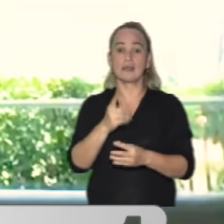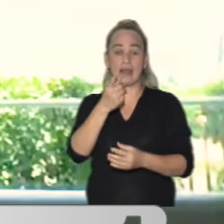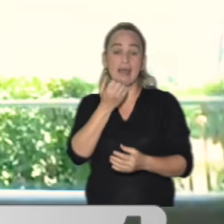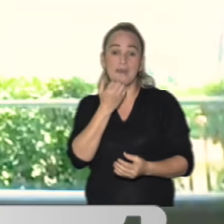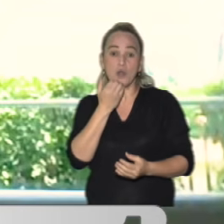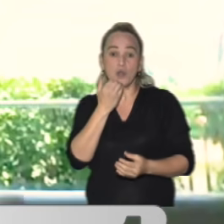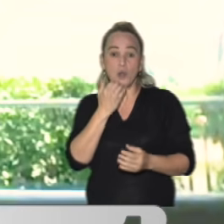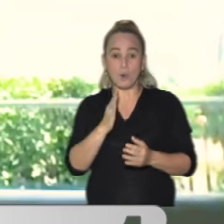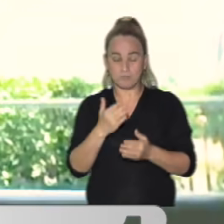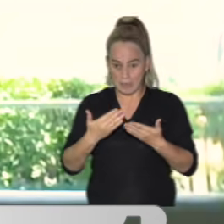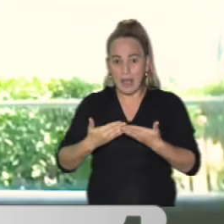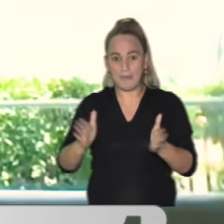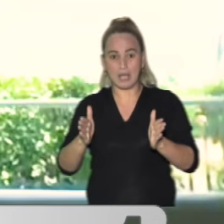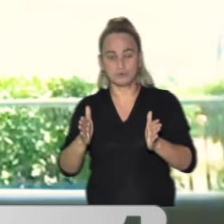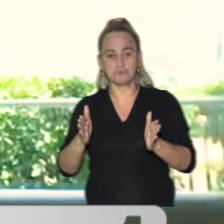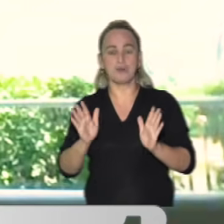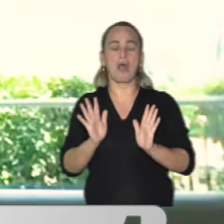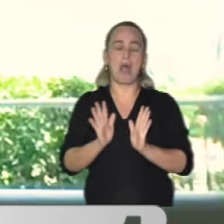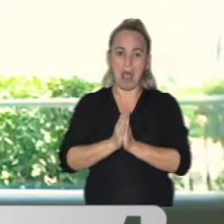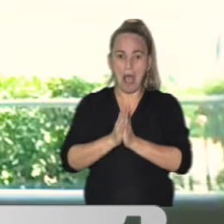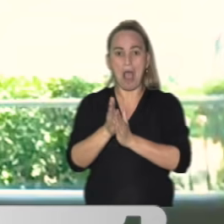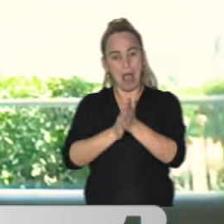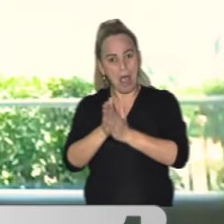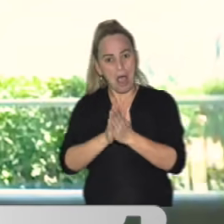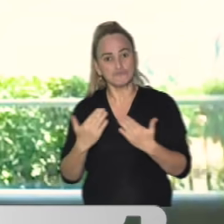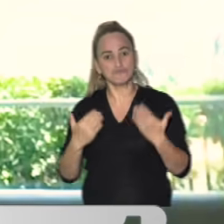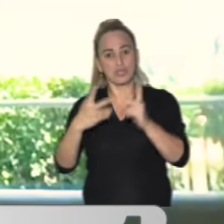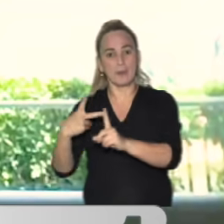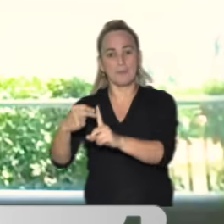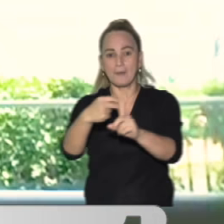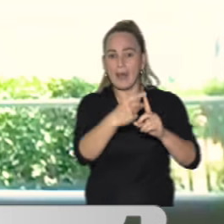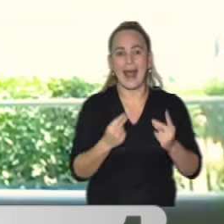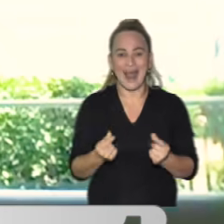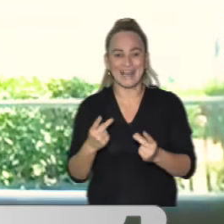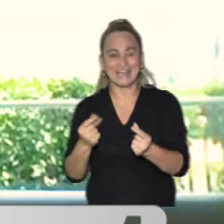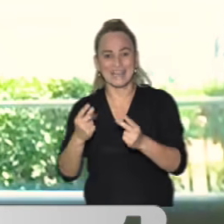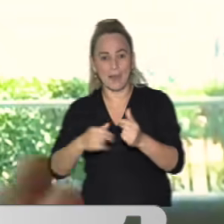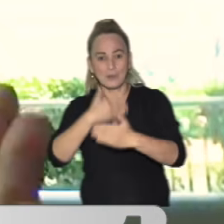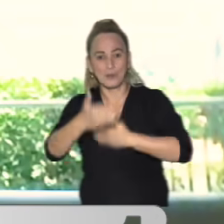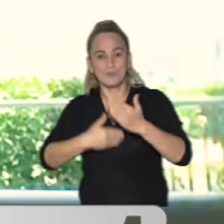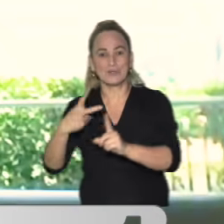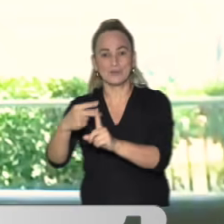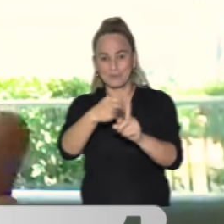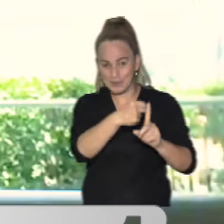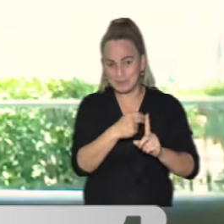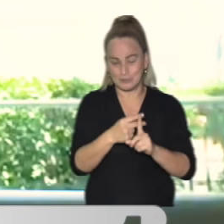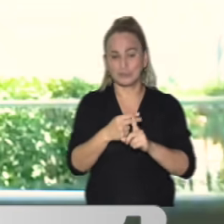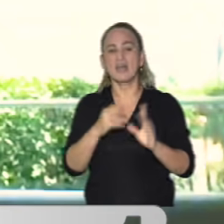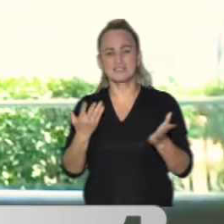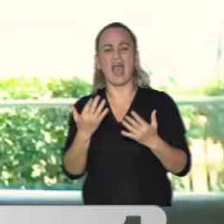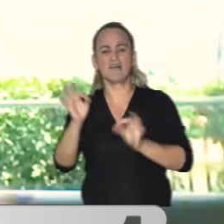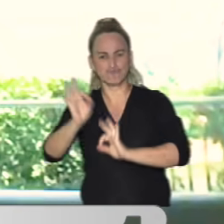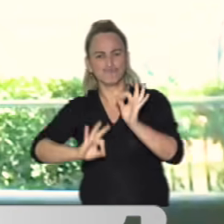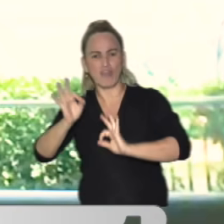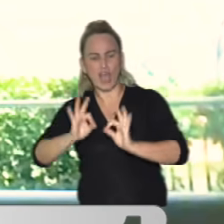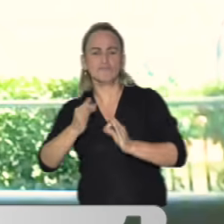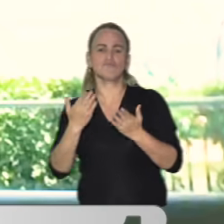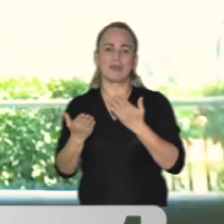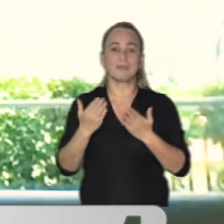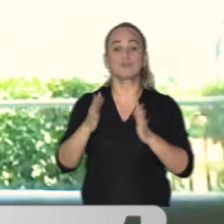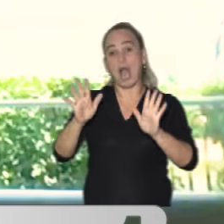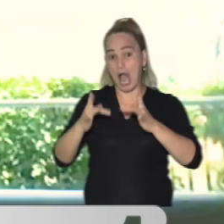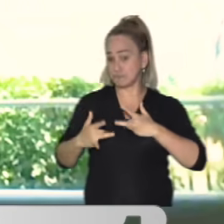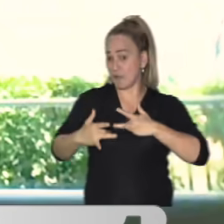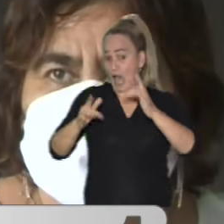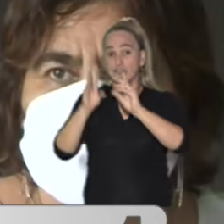está abierto, vamos a tener mayor posibilidad y mayor celeridad. Las vacunas están, lo tenemos organizado, dependemos de su